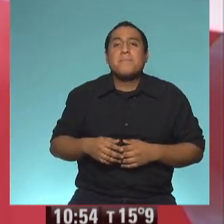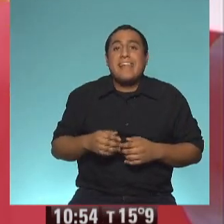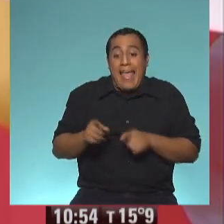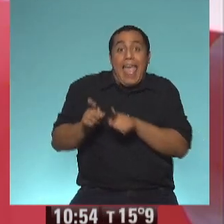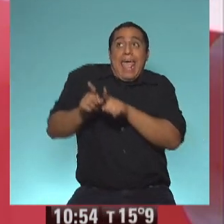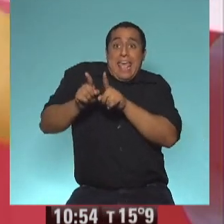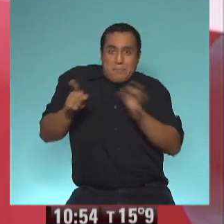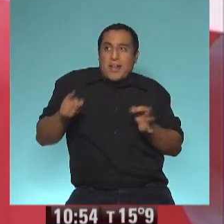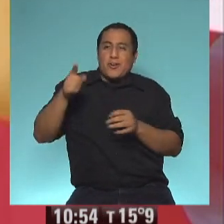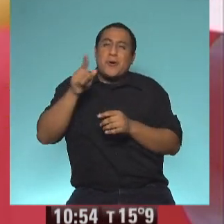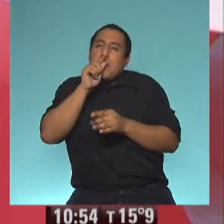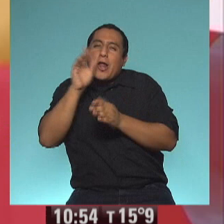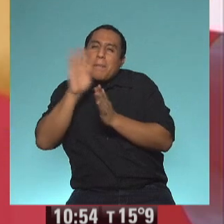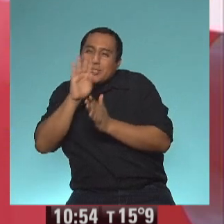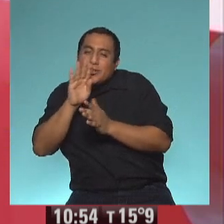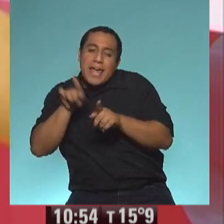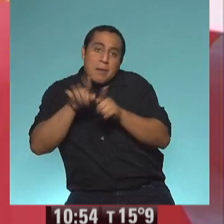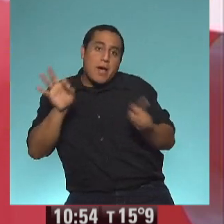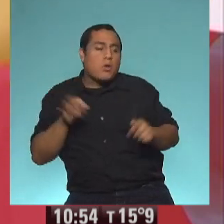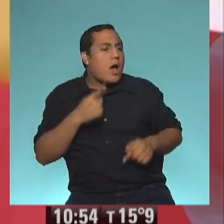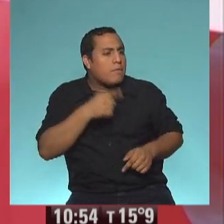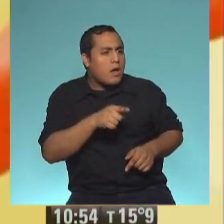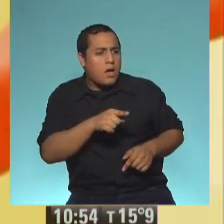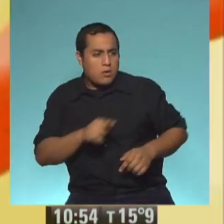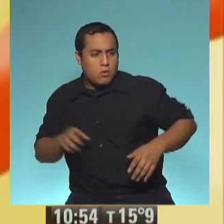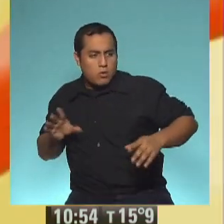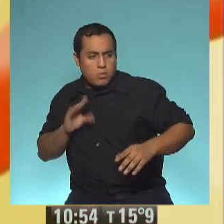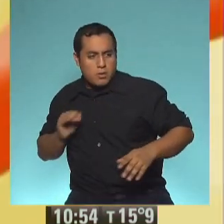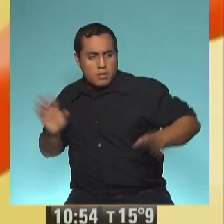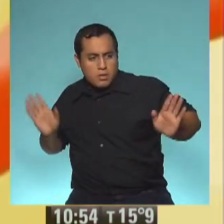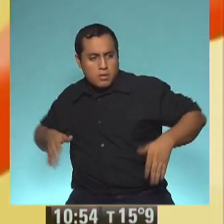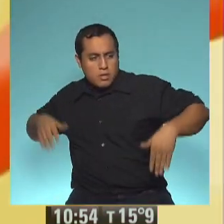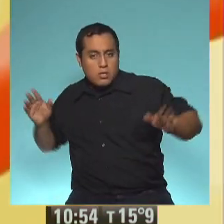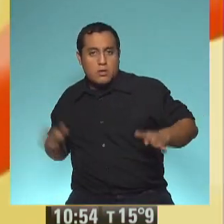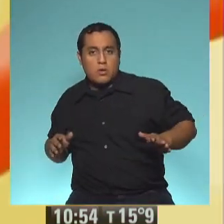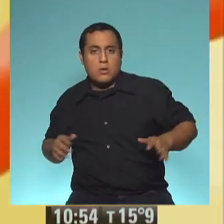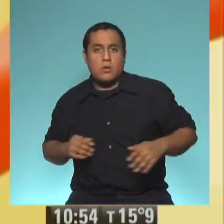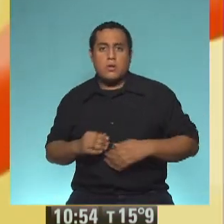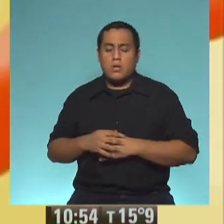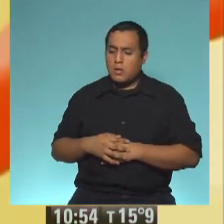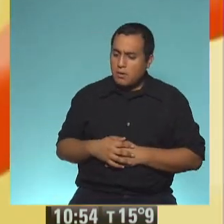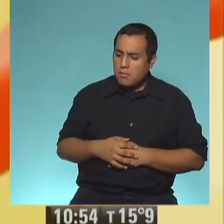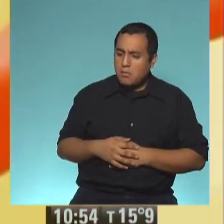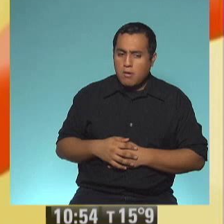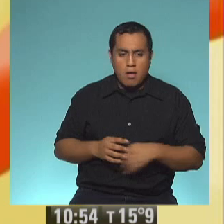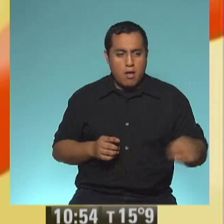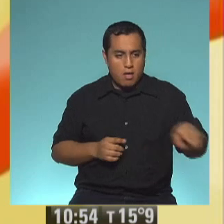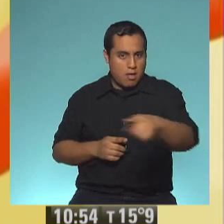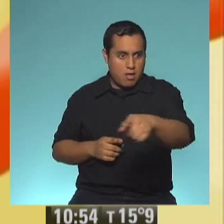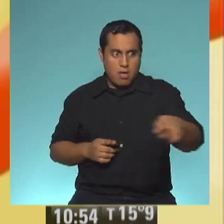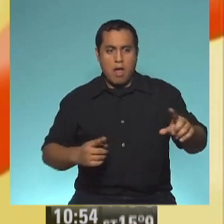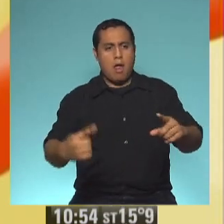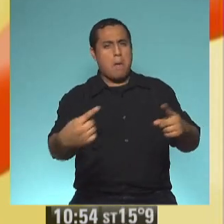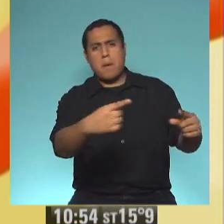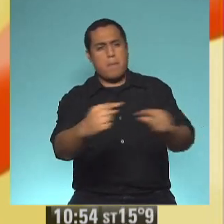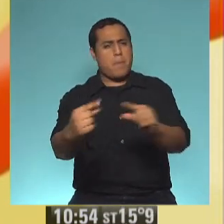que genoveva y el benteveo hacían con las alas mejoras y cuanto más entretenidos estuvieran al discutir